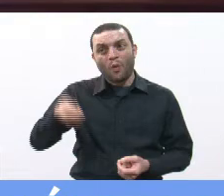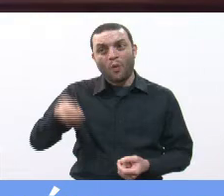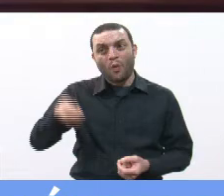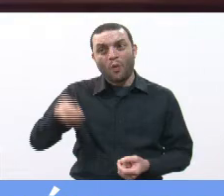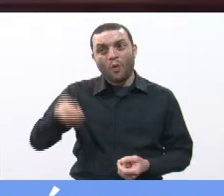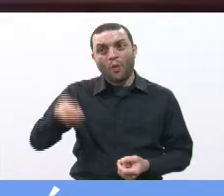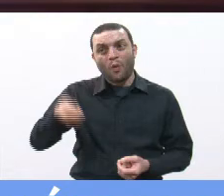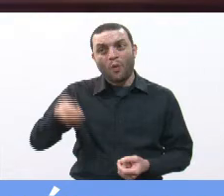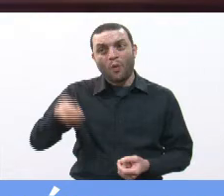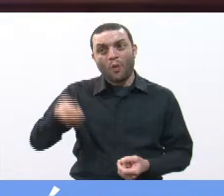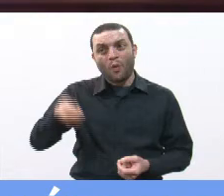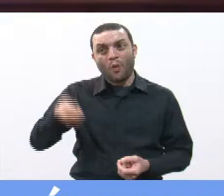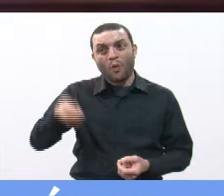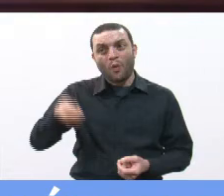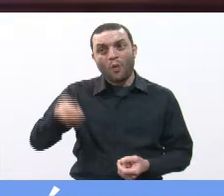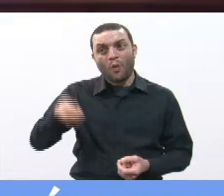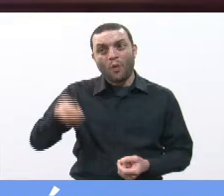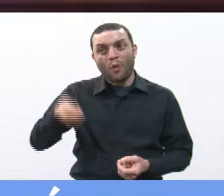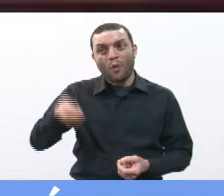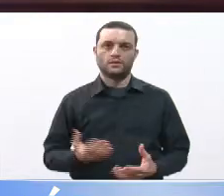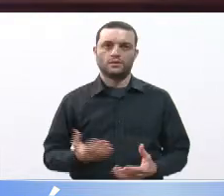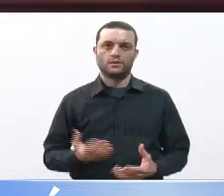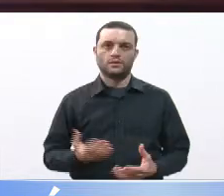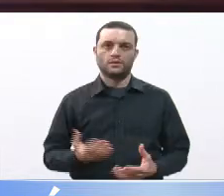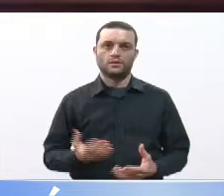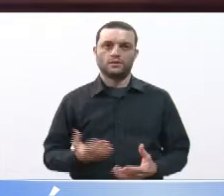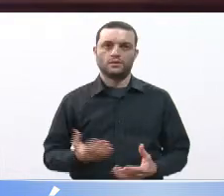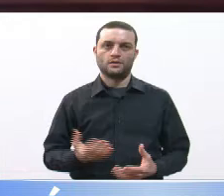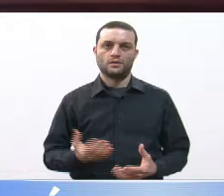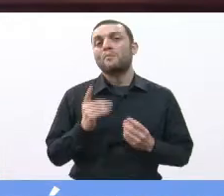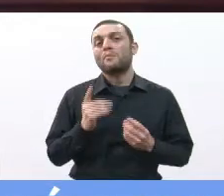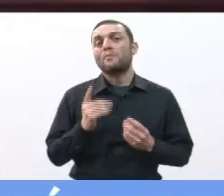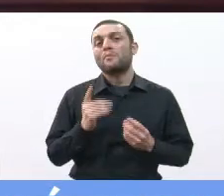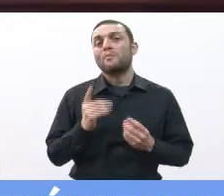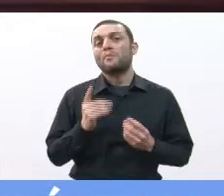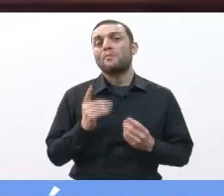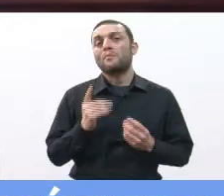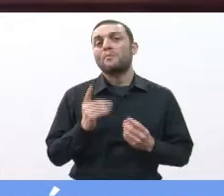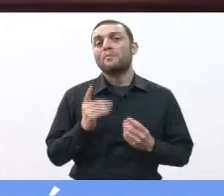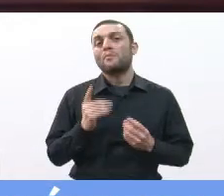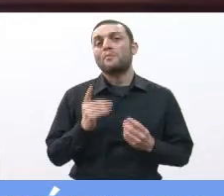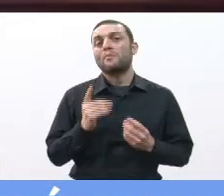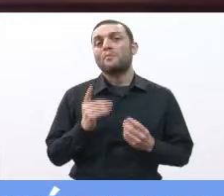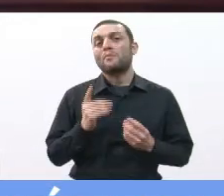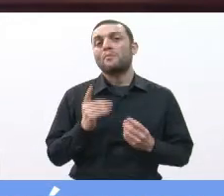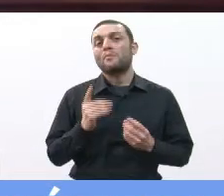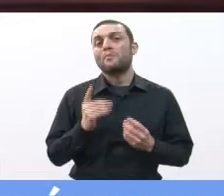que le iban a dejar nulo el traslado. Entonces, tal vez haya sido un